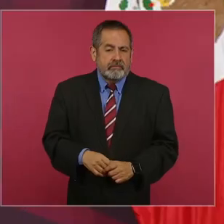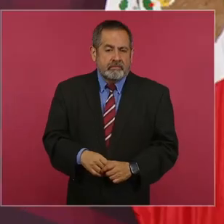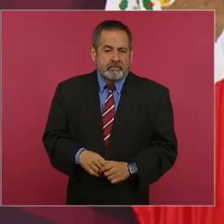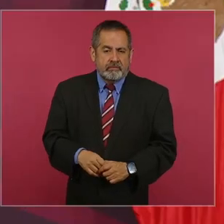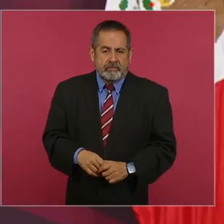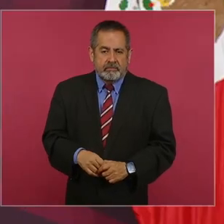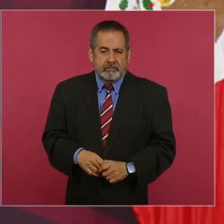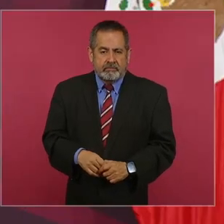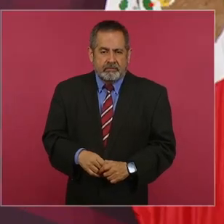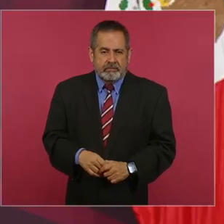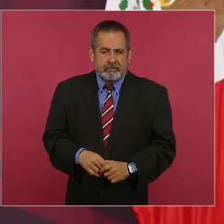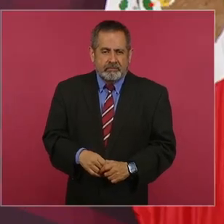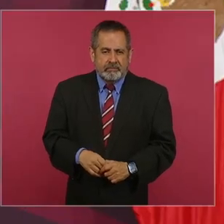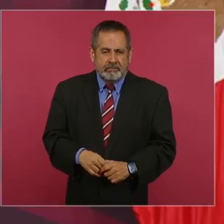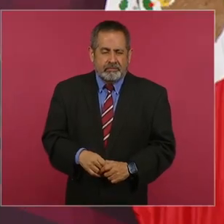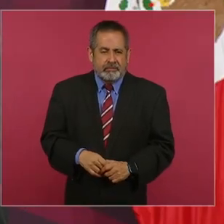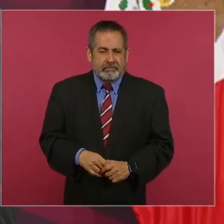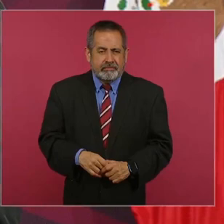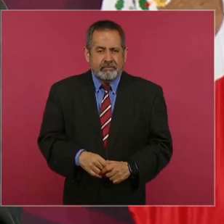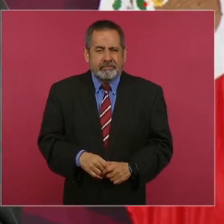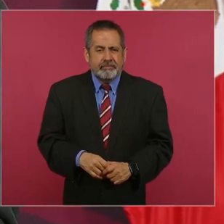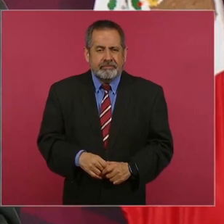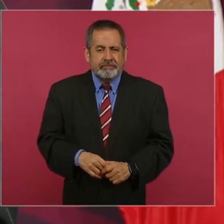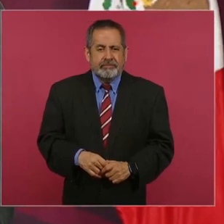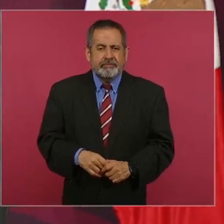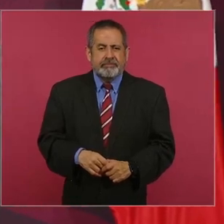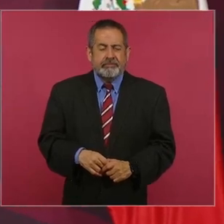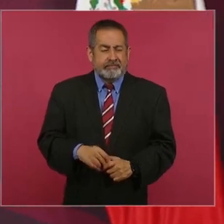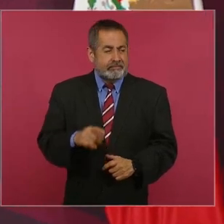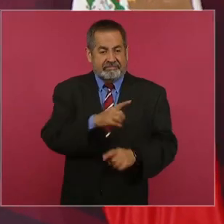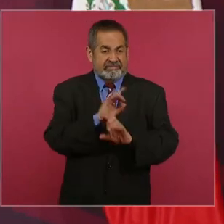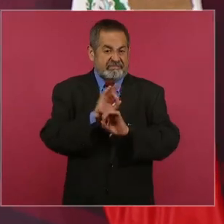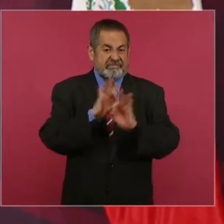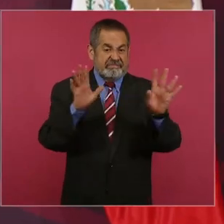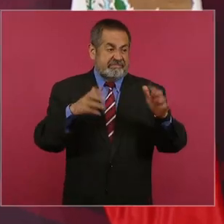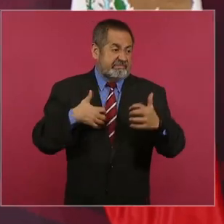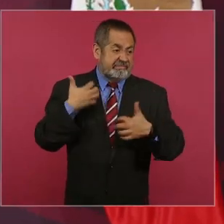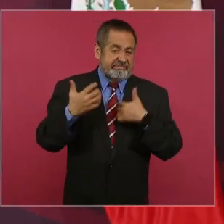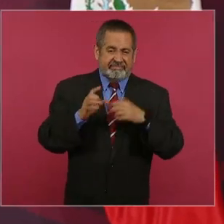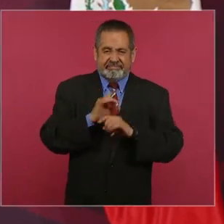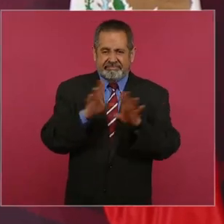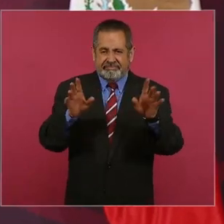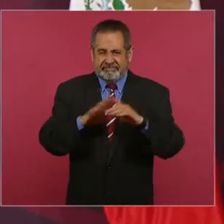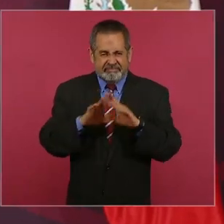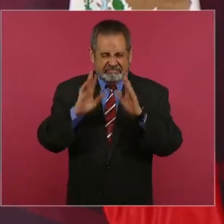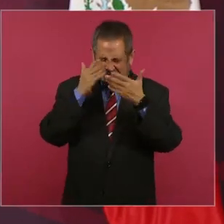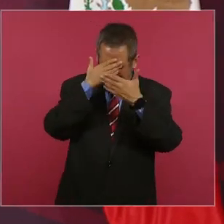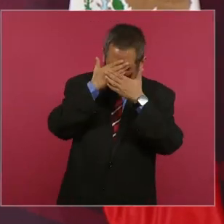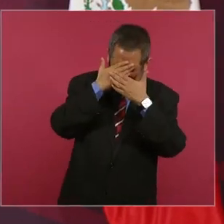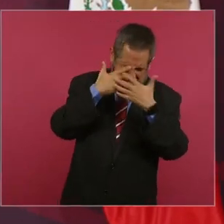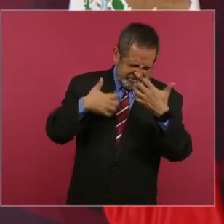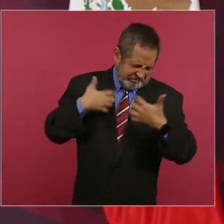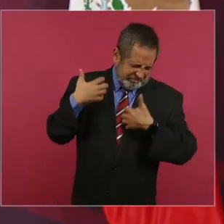están muy irritados obnubilados